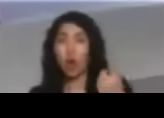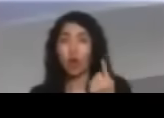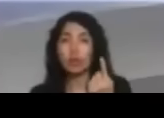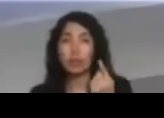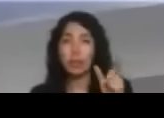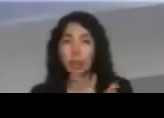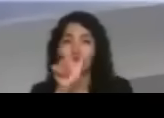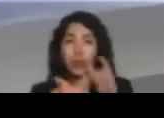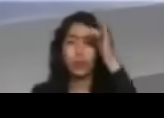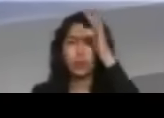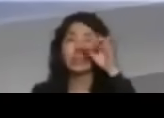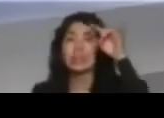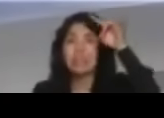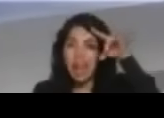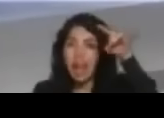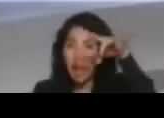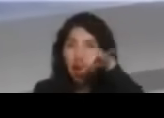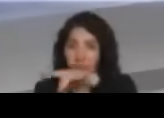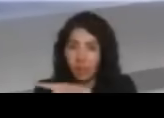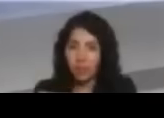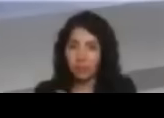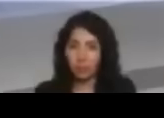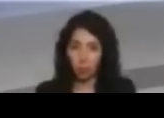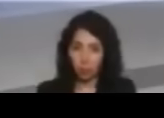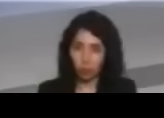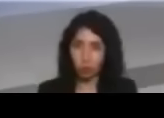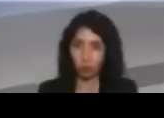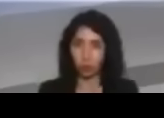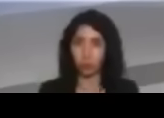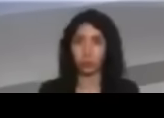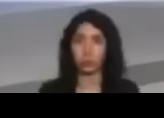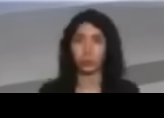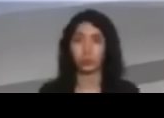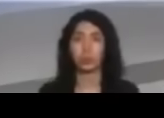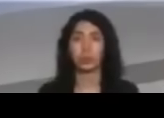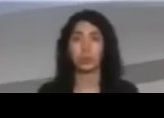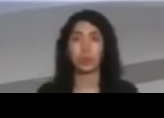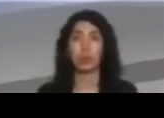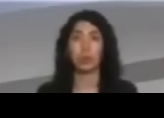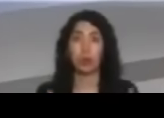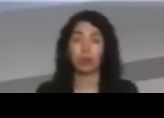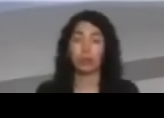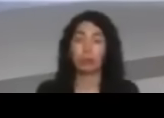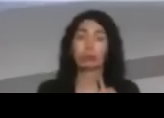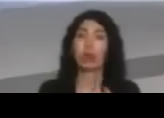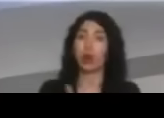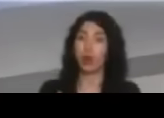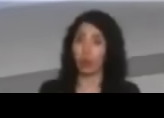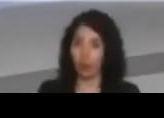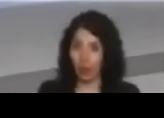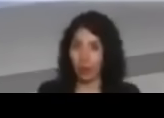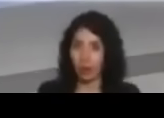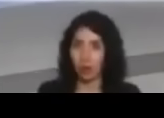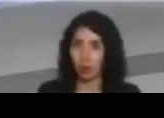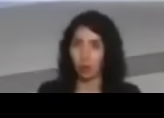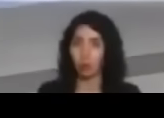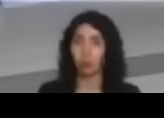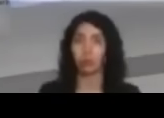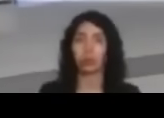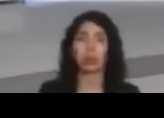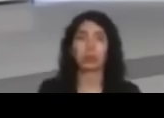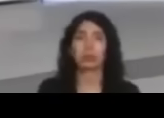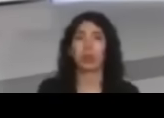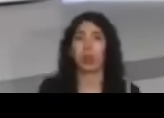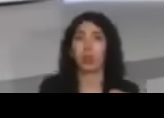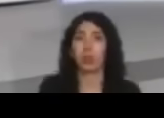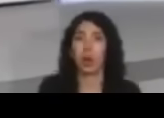también poner toda esta discusión controversia y polémica en el seno de el gobierno tomando en cuenta de la reacción que tuvieron no qua la